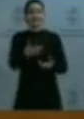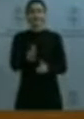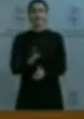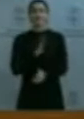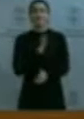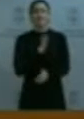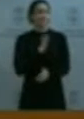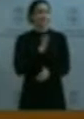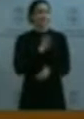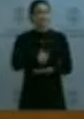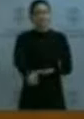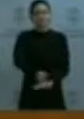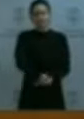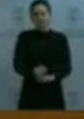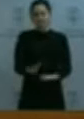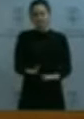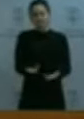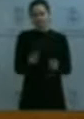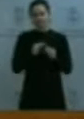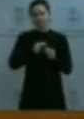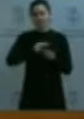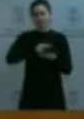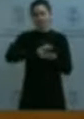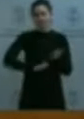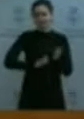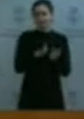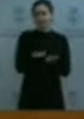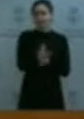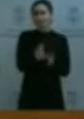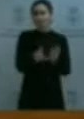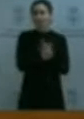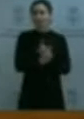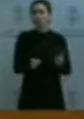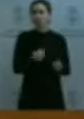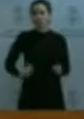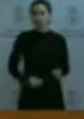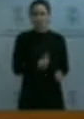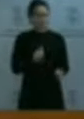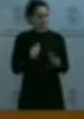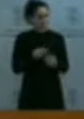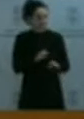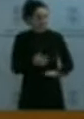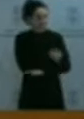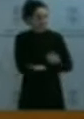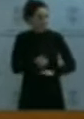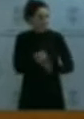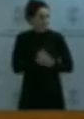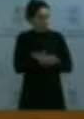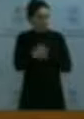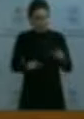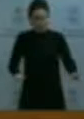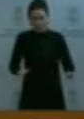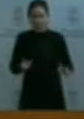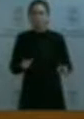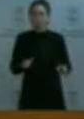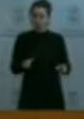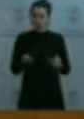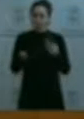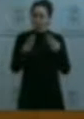no hablamos fue con Podemos, ni hablamos con Ciudadanos, hablamos con los afectados. Y entonces, nosotros,